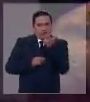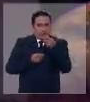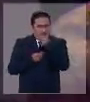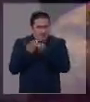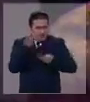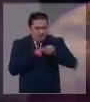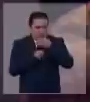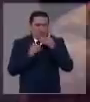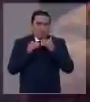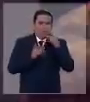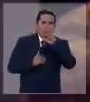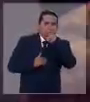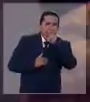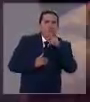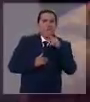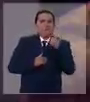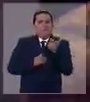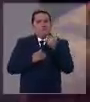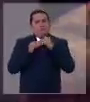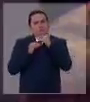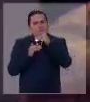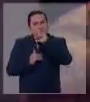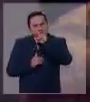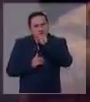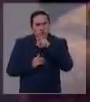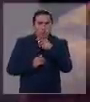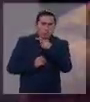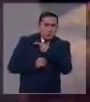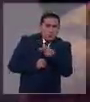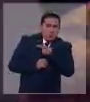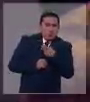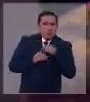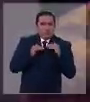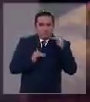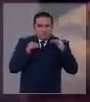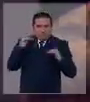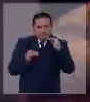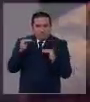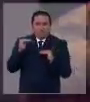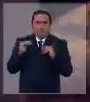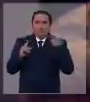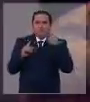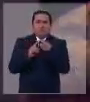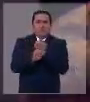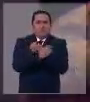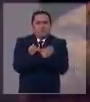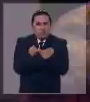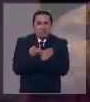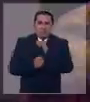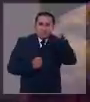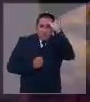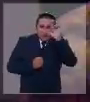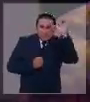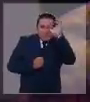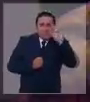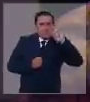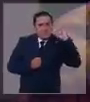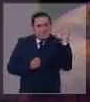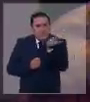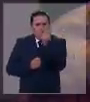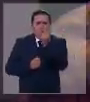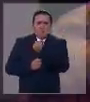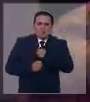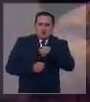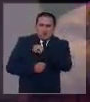crecimiento económico, pobreza y desigualdad, educación, ciencia y tecnología, salud, desarrollo sustentable y